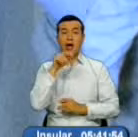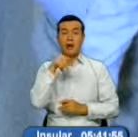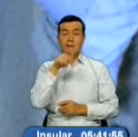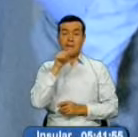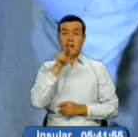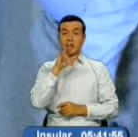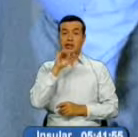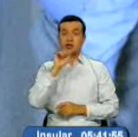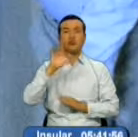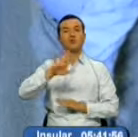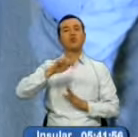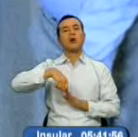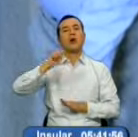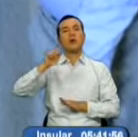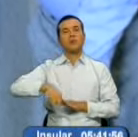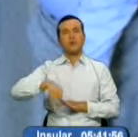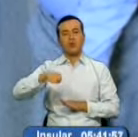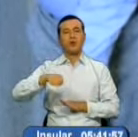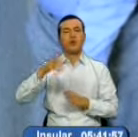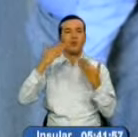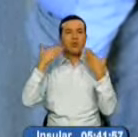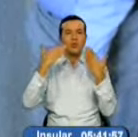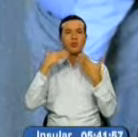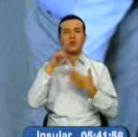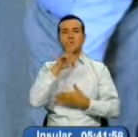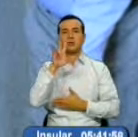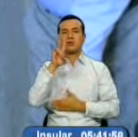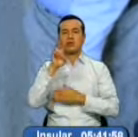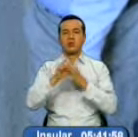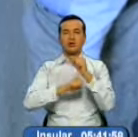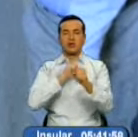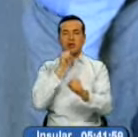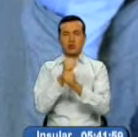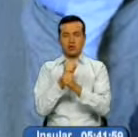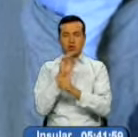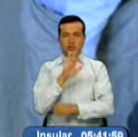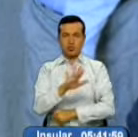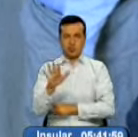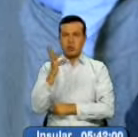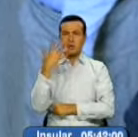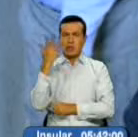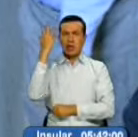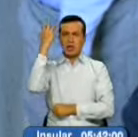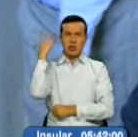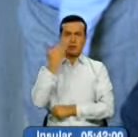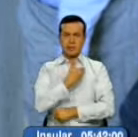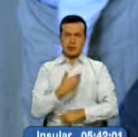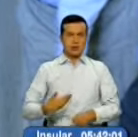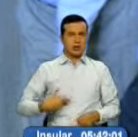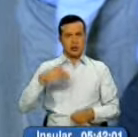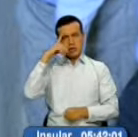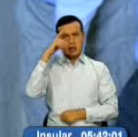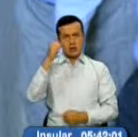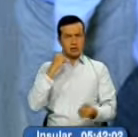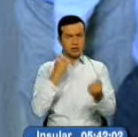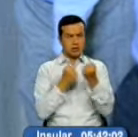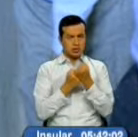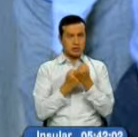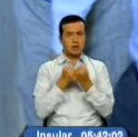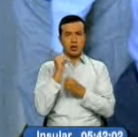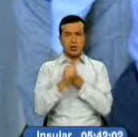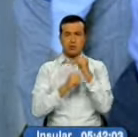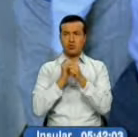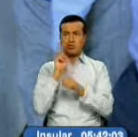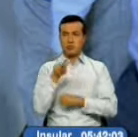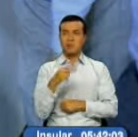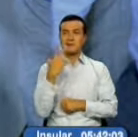un abogado guayaquileño de 36 años de edad. Ha participado en las dos campañas presidenciales de Guillermo Lazo, es decir, en